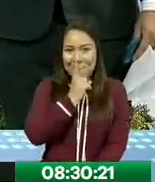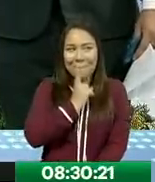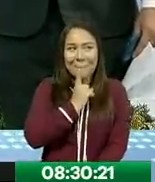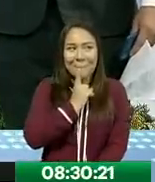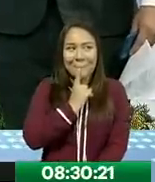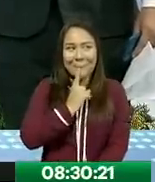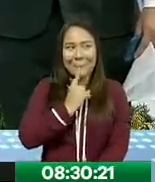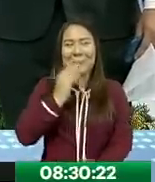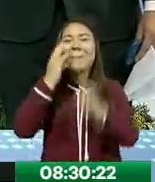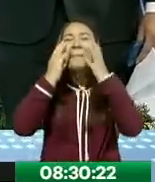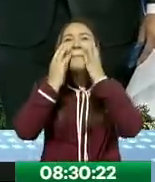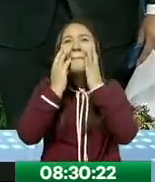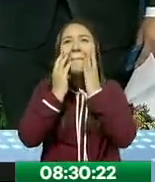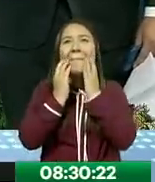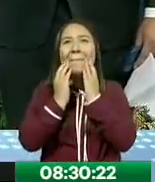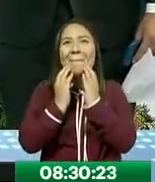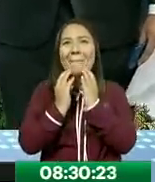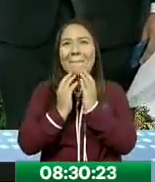hacer es la cachetoplastia.